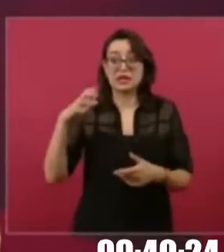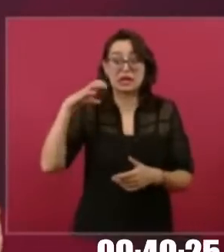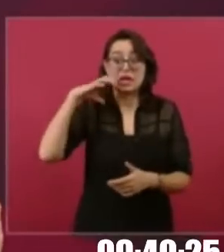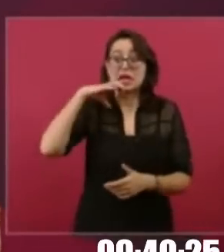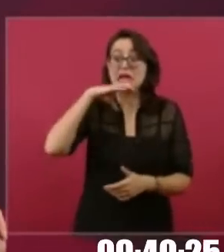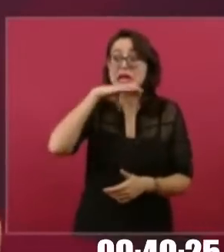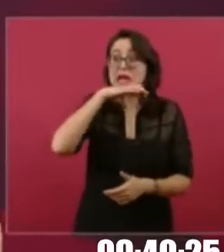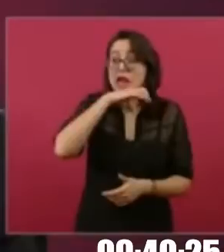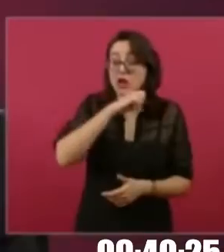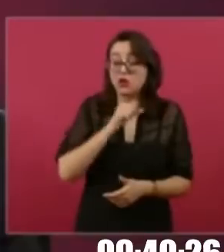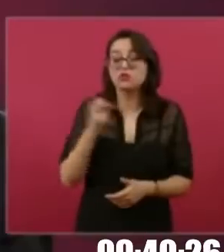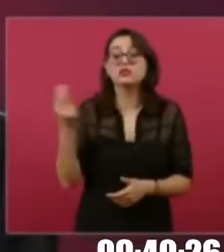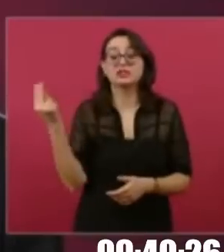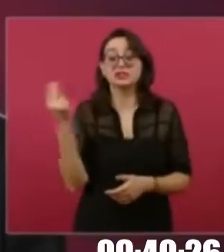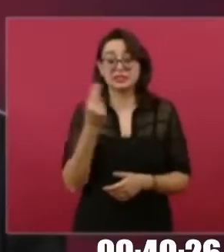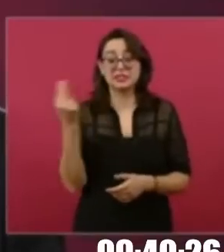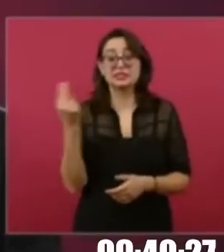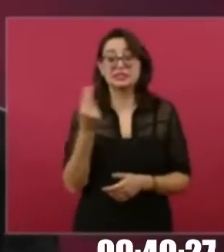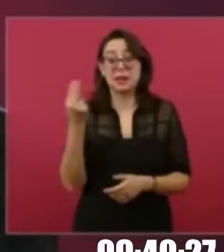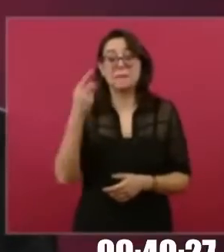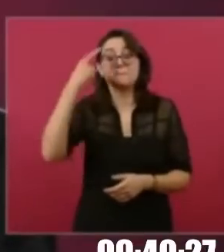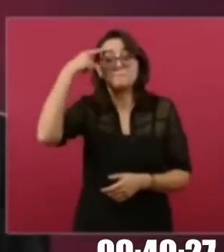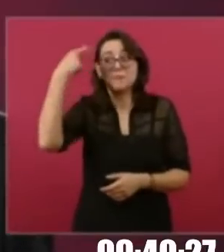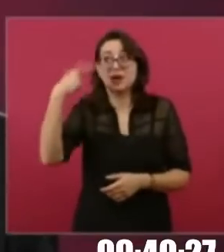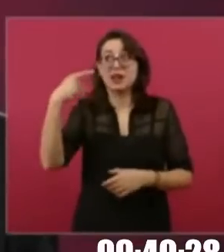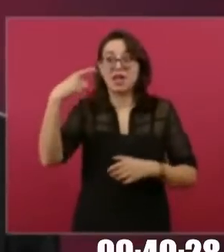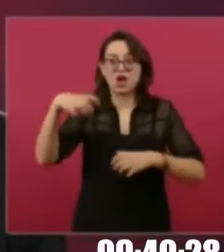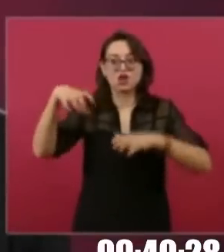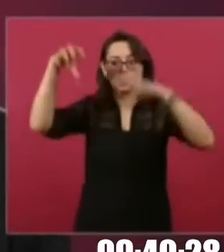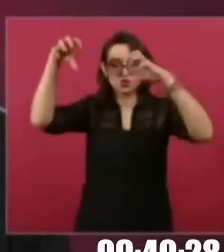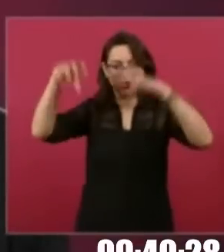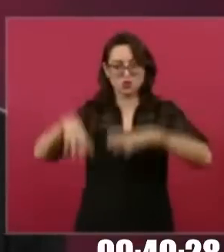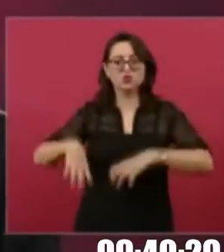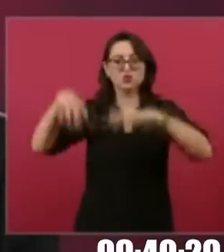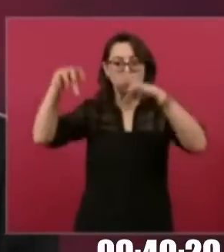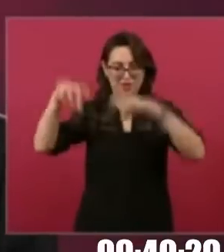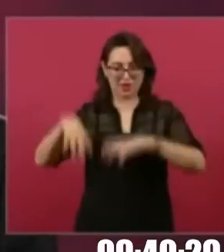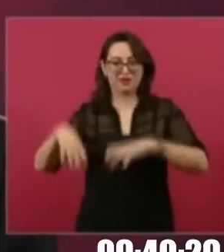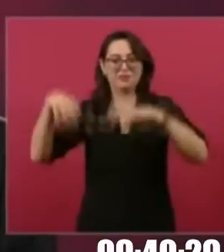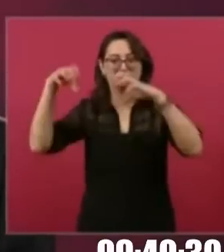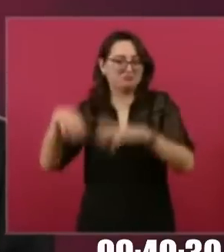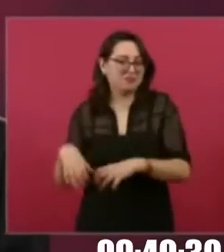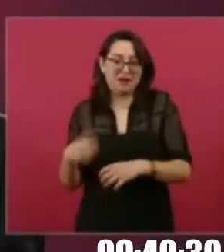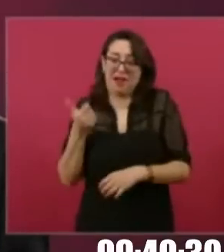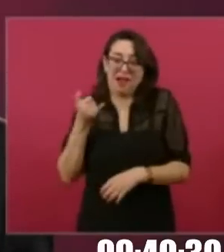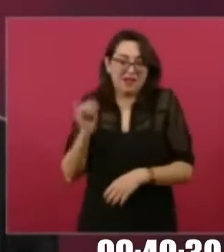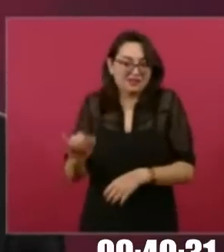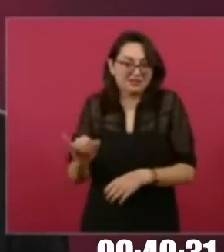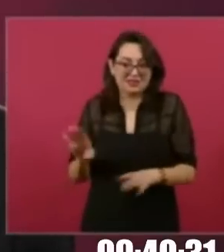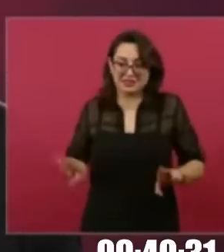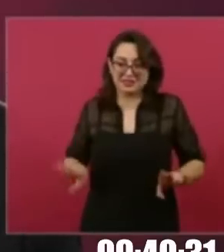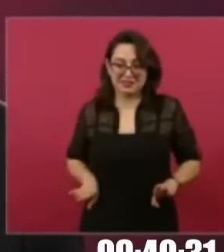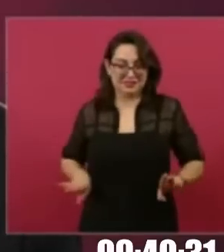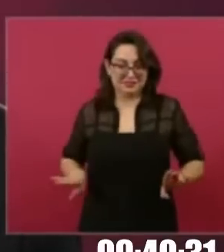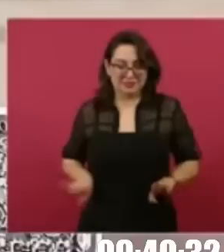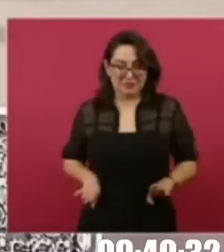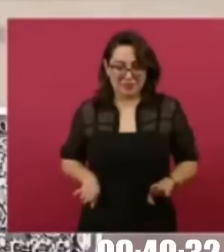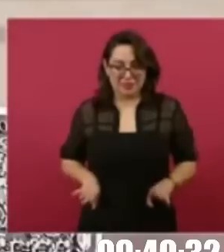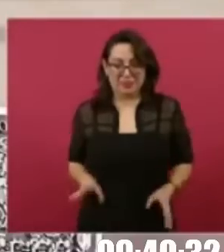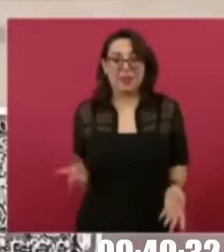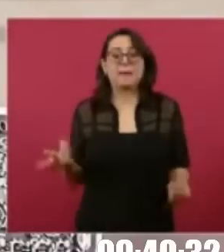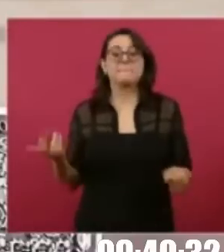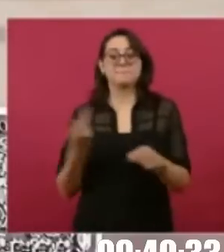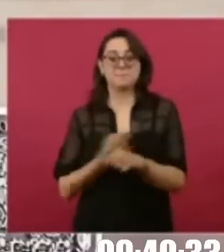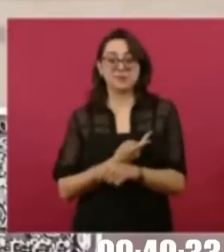junto con la preocupación del calor extremo la esperanza de